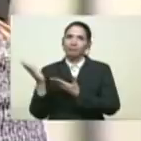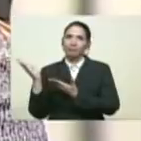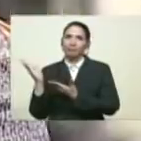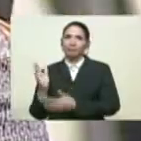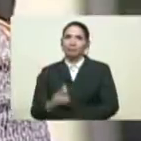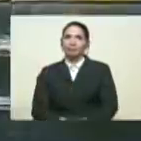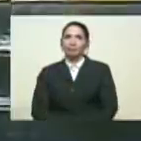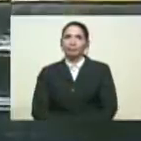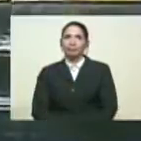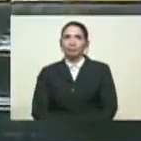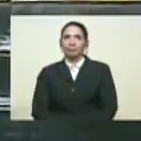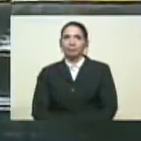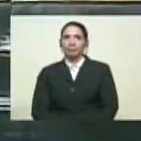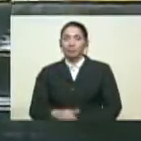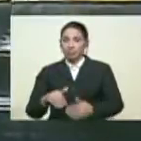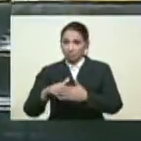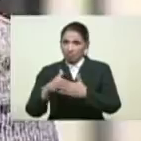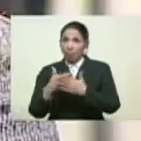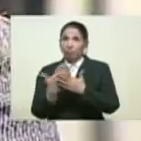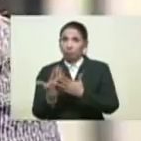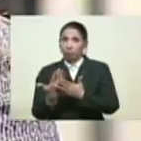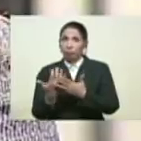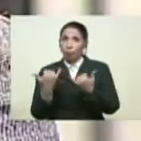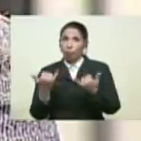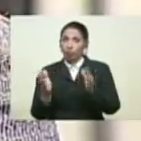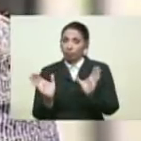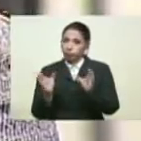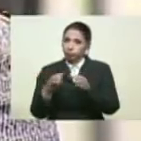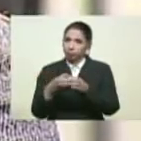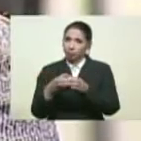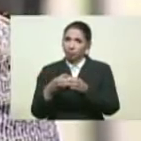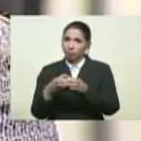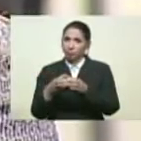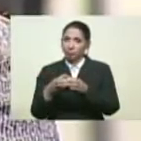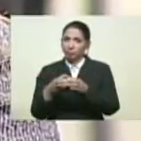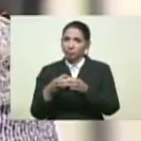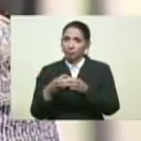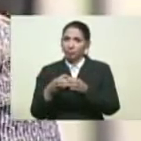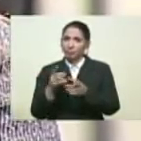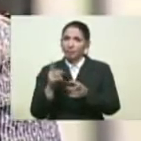En la madrugada, ahorita vamos a reunirnos con unos que vinieron